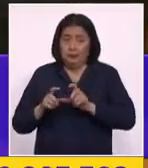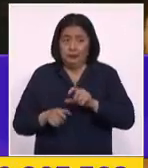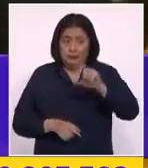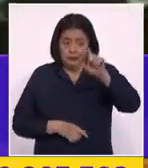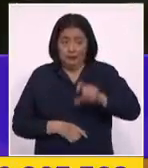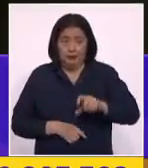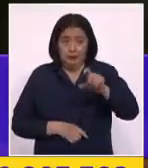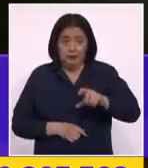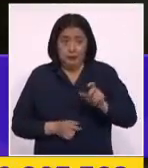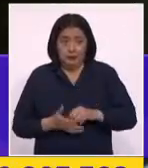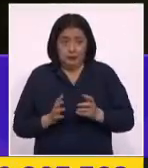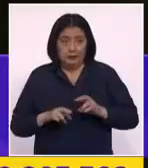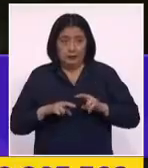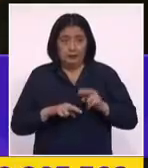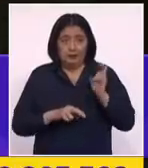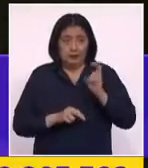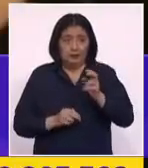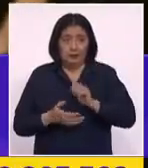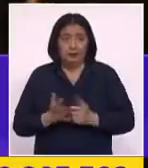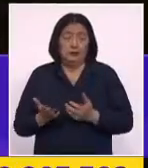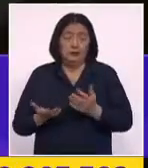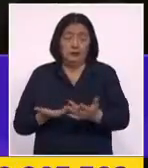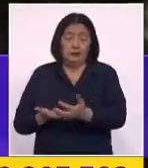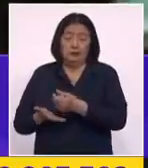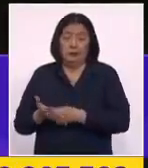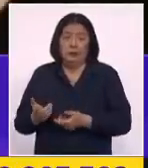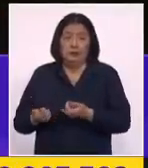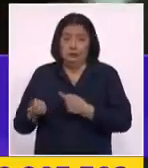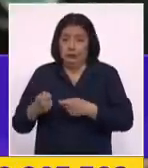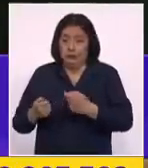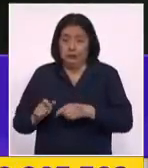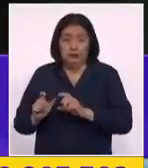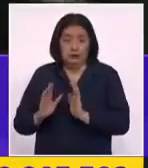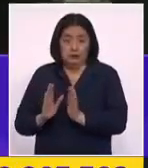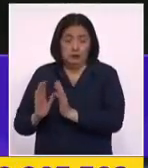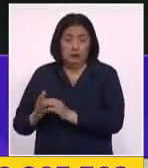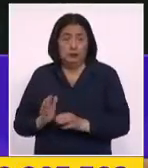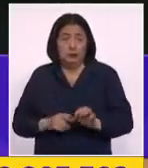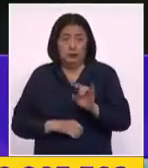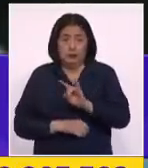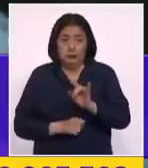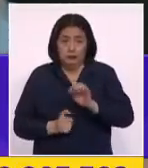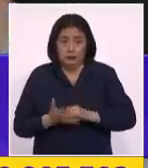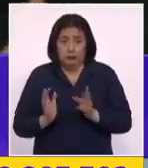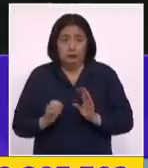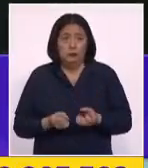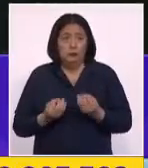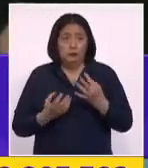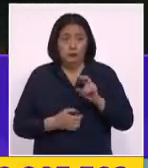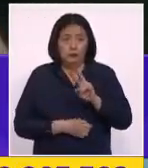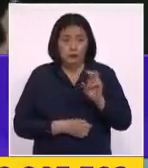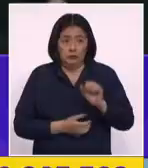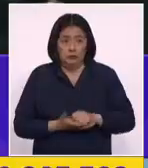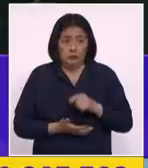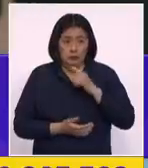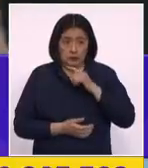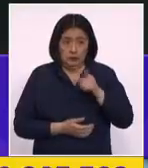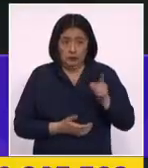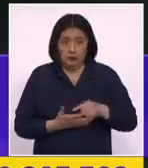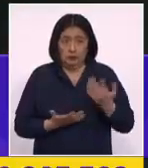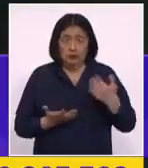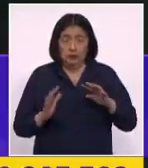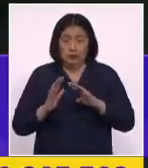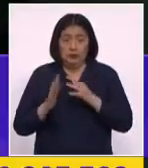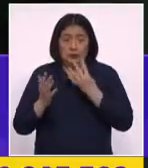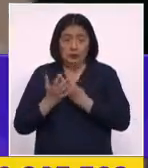Tren, delincuentes que cobran cupos a vendedores ambulantes y a quienes ofrecen el servicio del uso de una tarjeta al monto de 2 soles. Ella además estuvo recluida